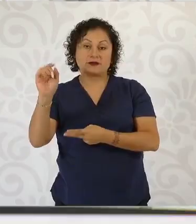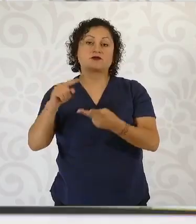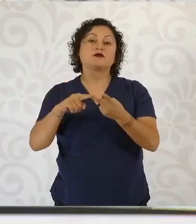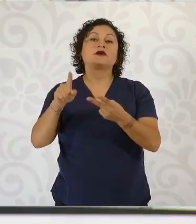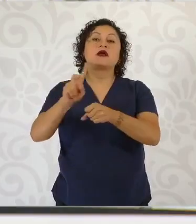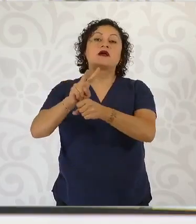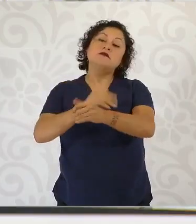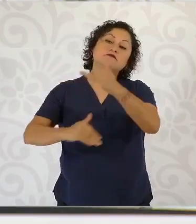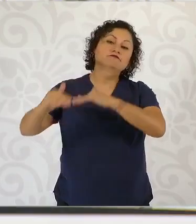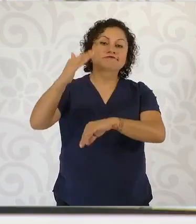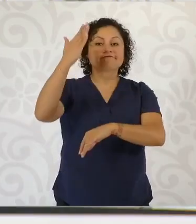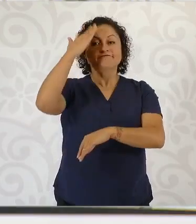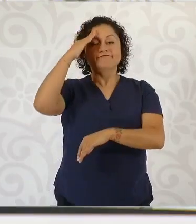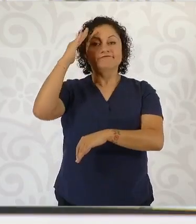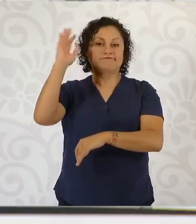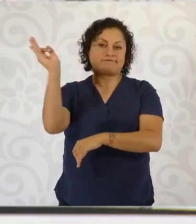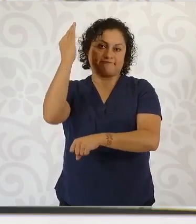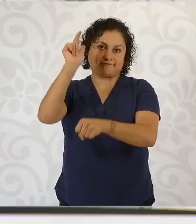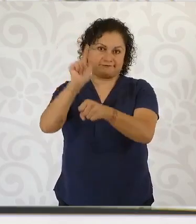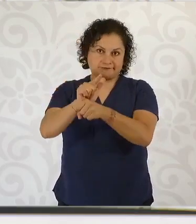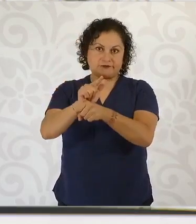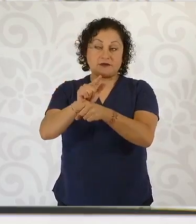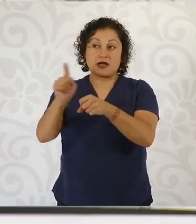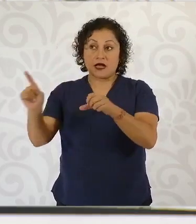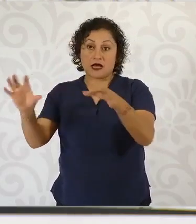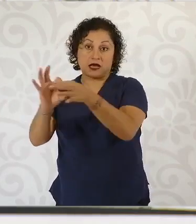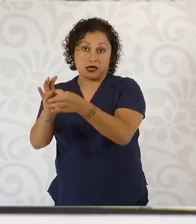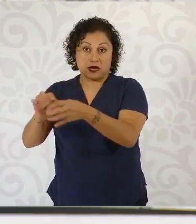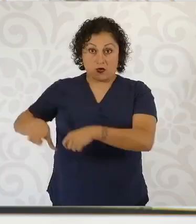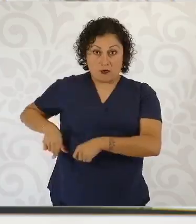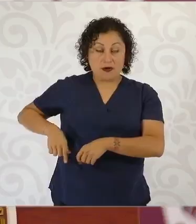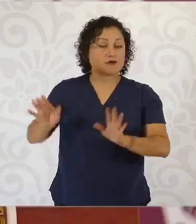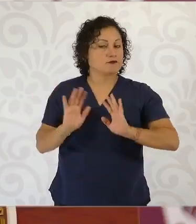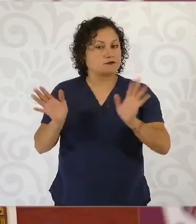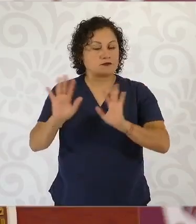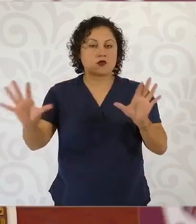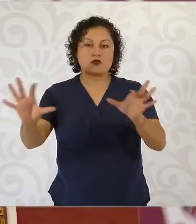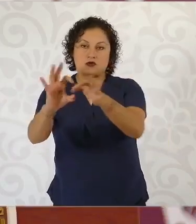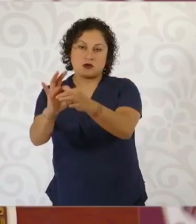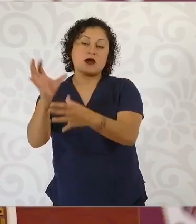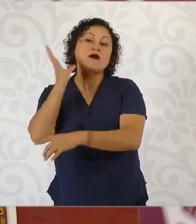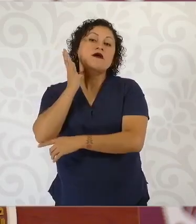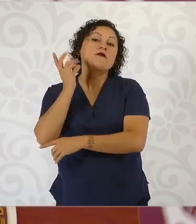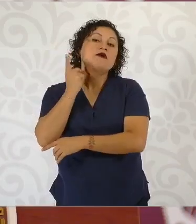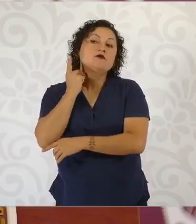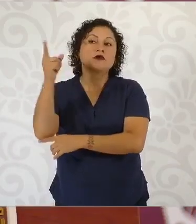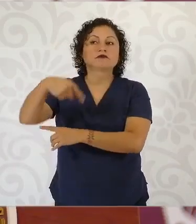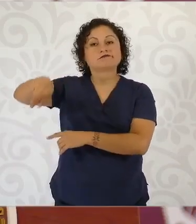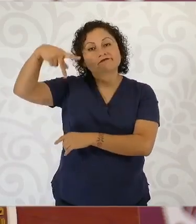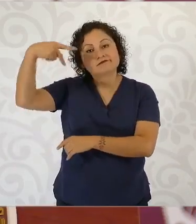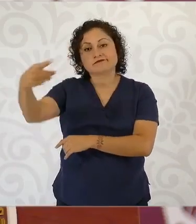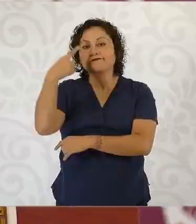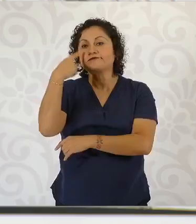gobierno, sino que es una institución de la Cámara de Diputados que decide qué se audita y se